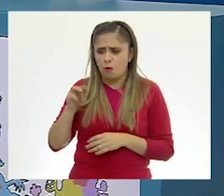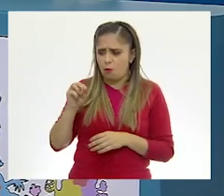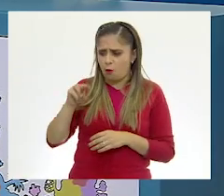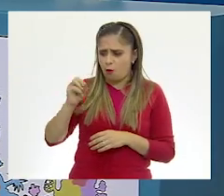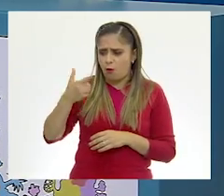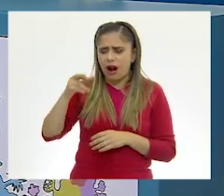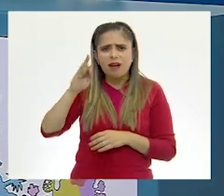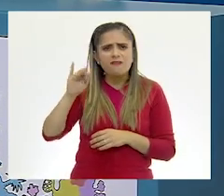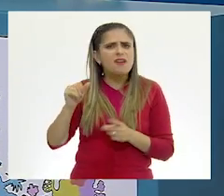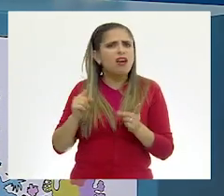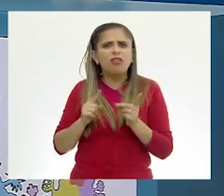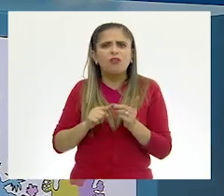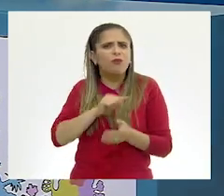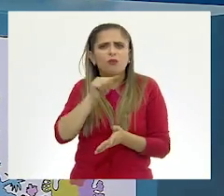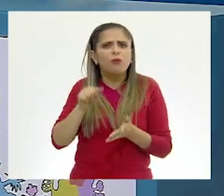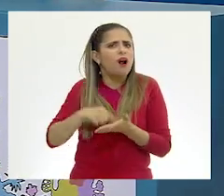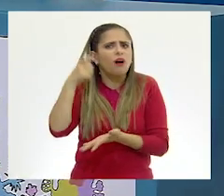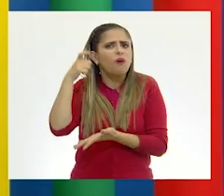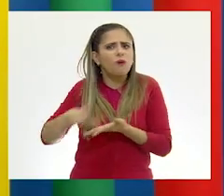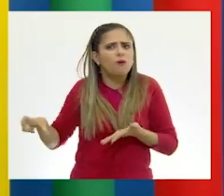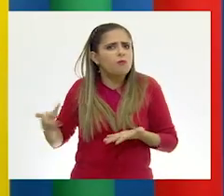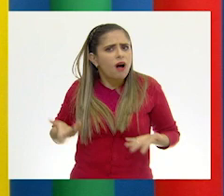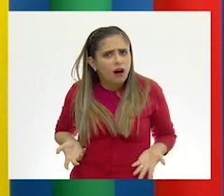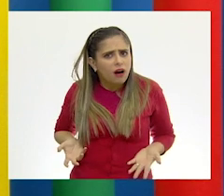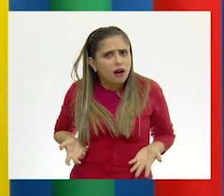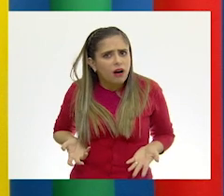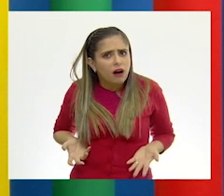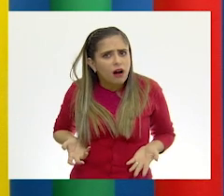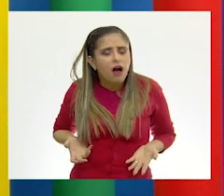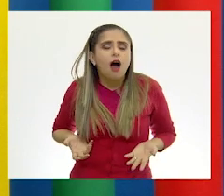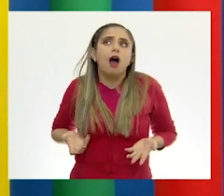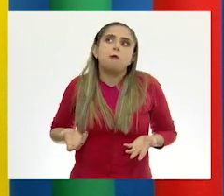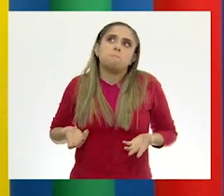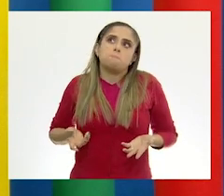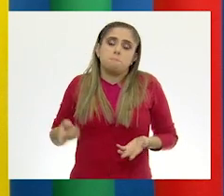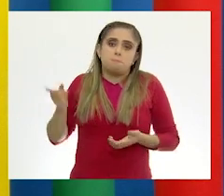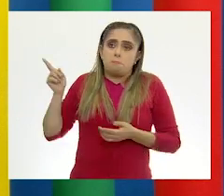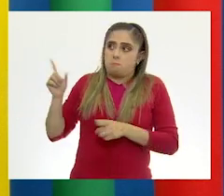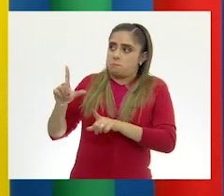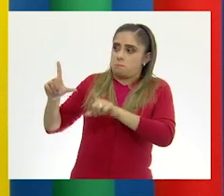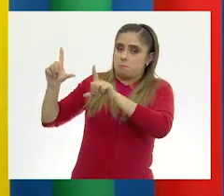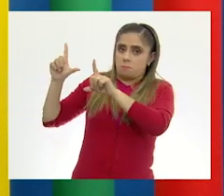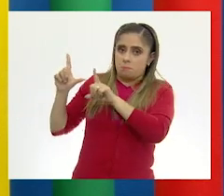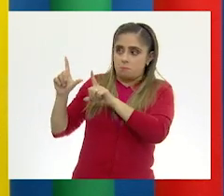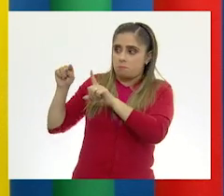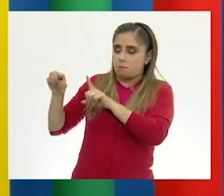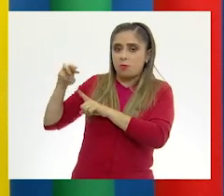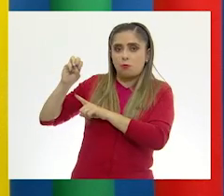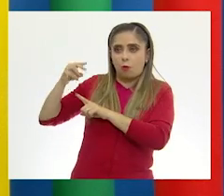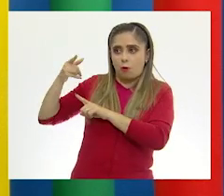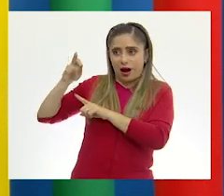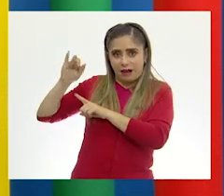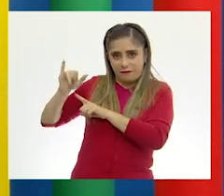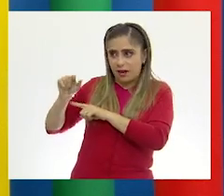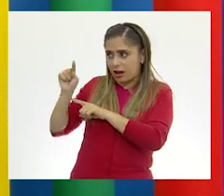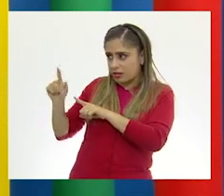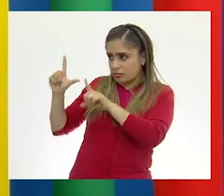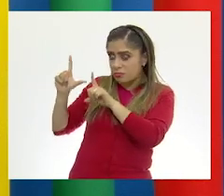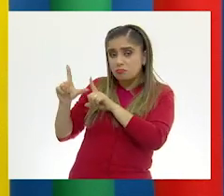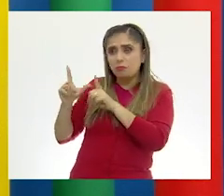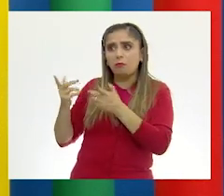Raulito? Pues, por lo que nos trajo Raulito, sabemos que también en los libros